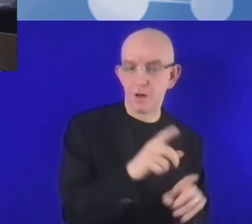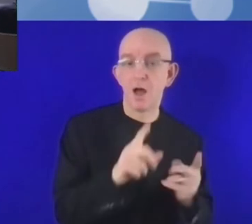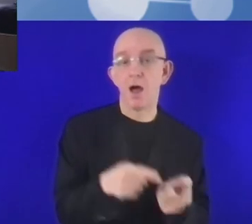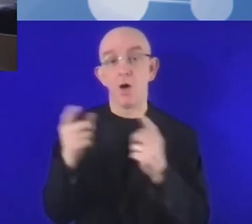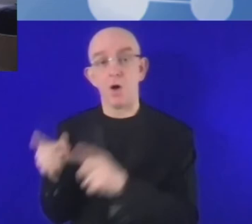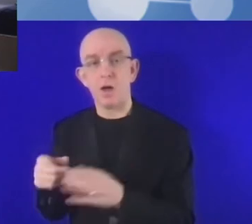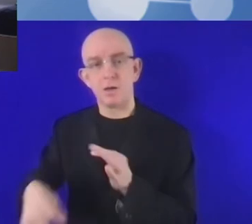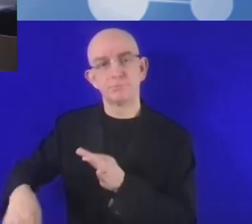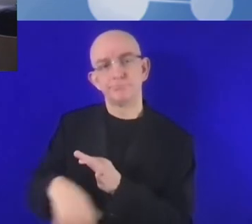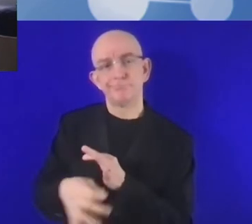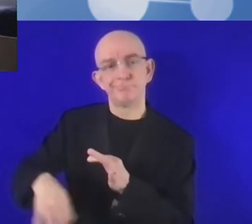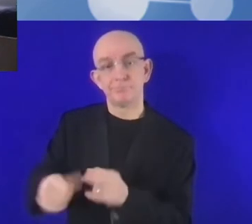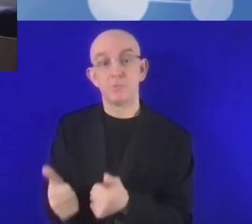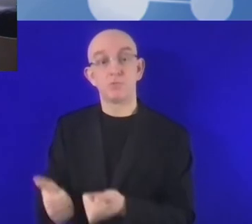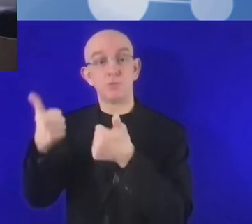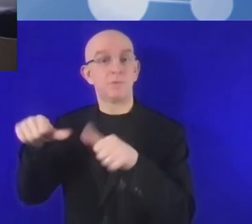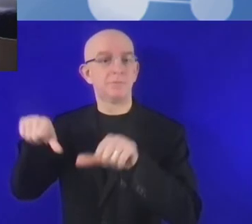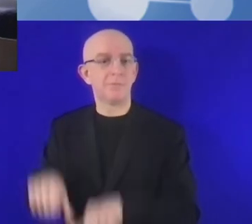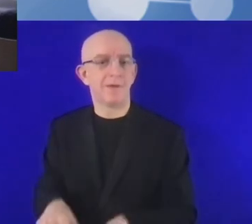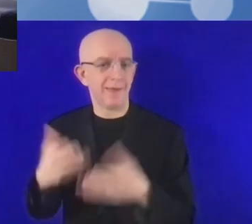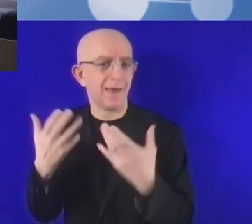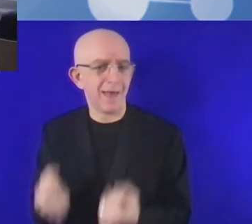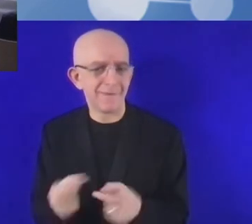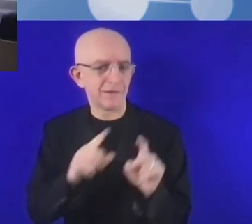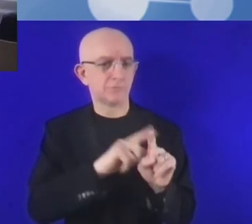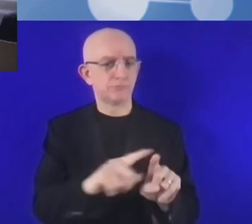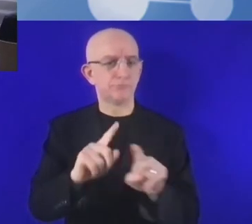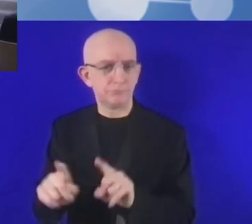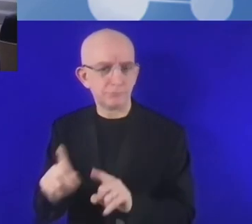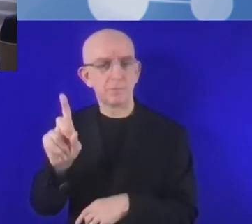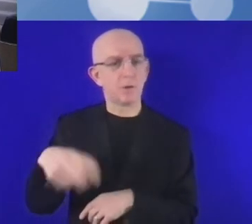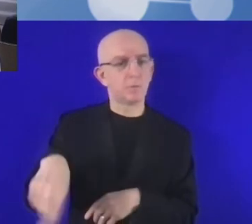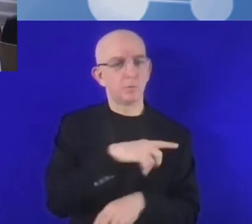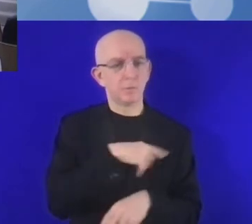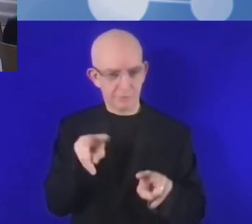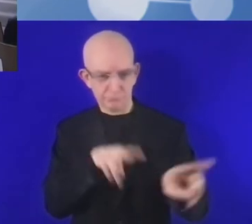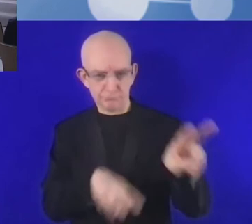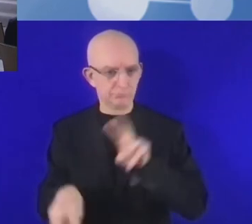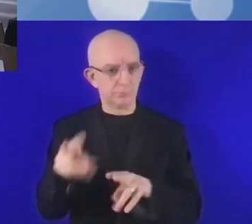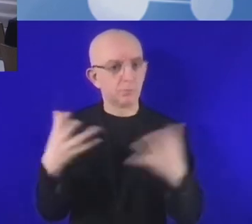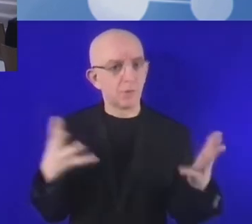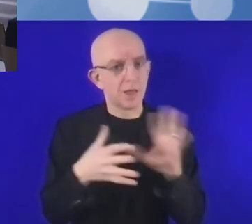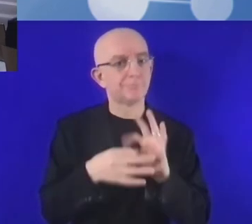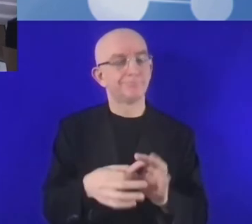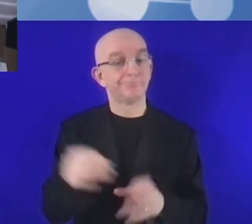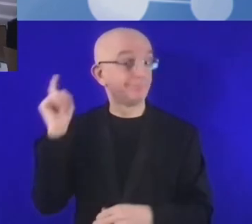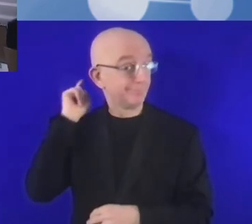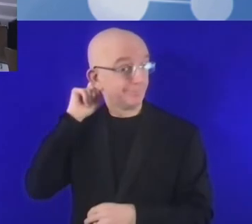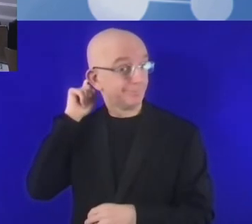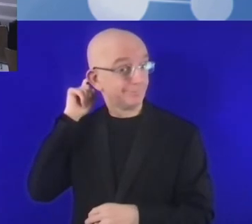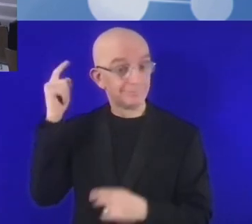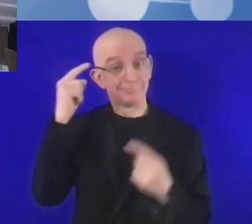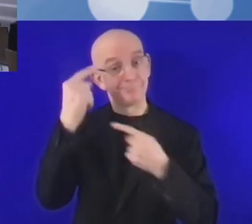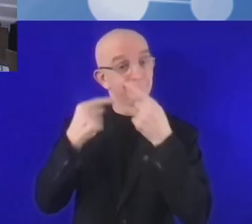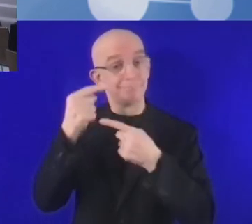pero cada vez más tenemos que ver con una música de baja calidad que